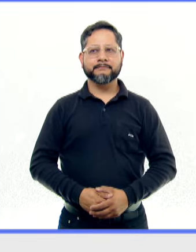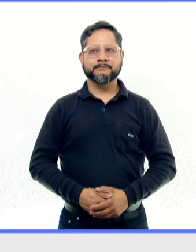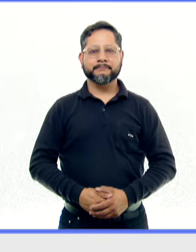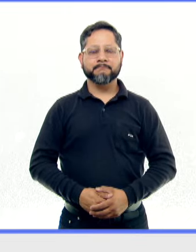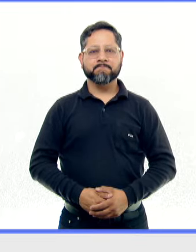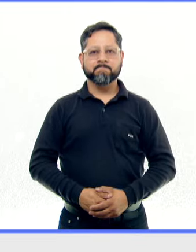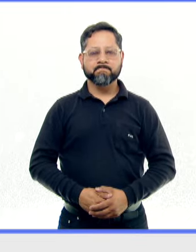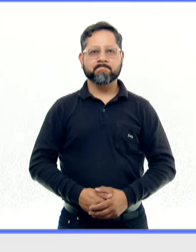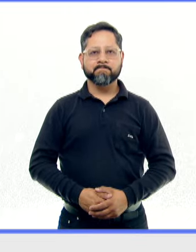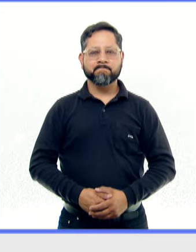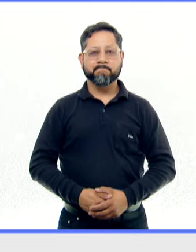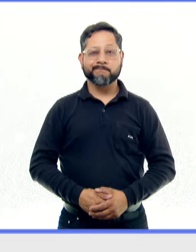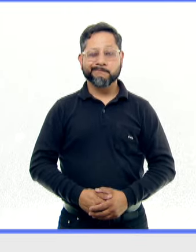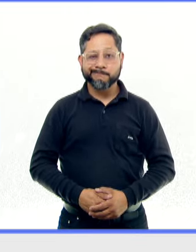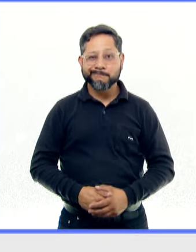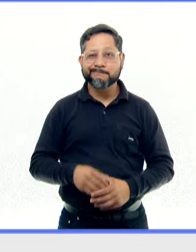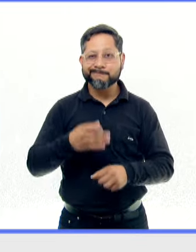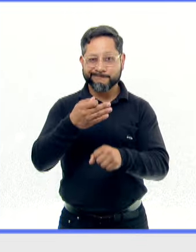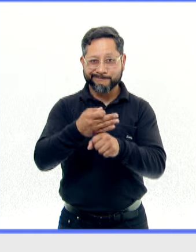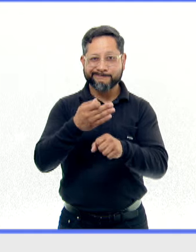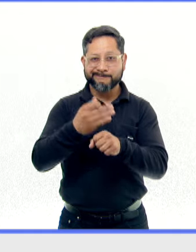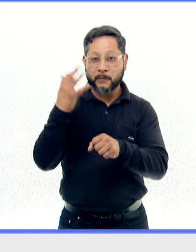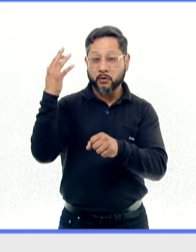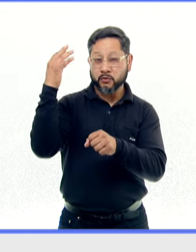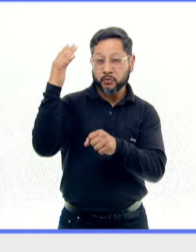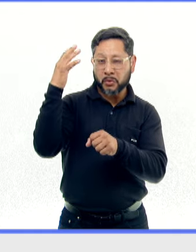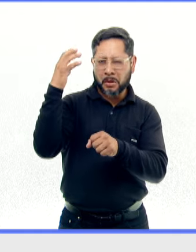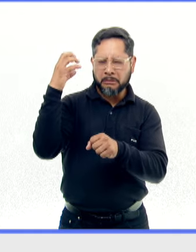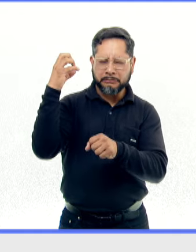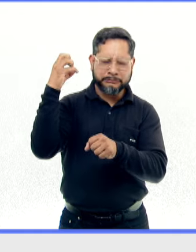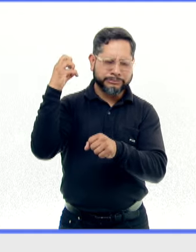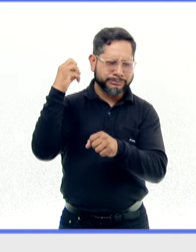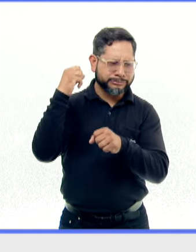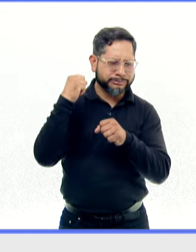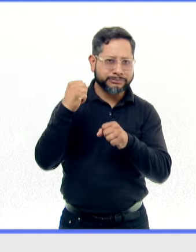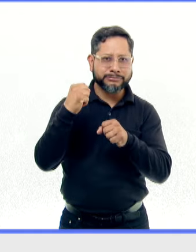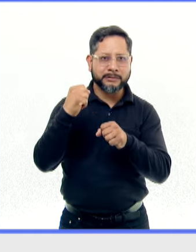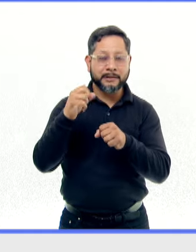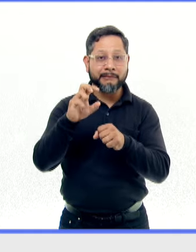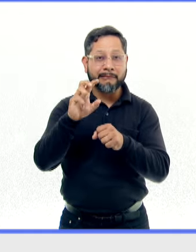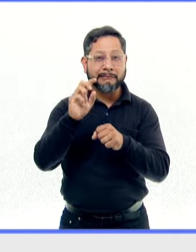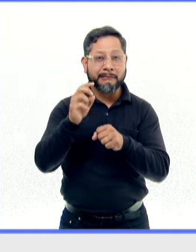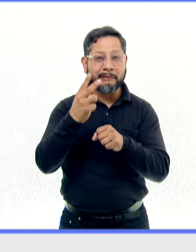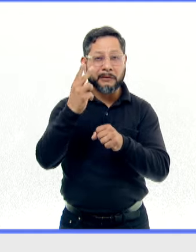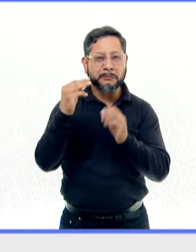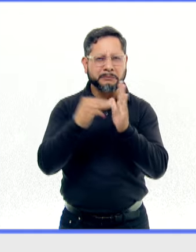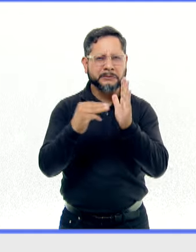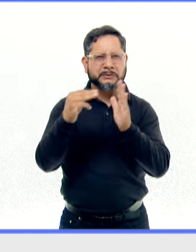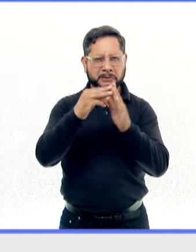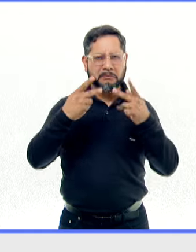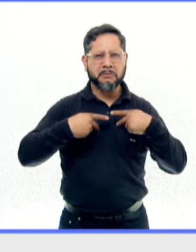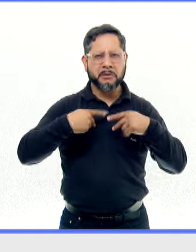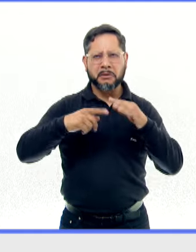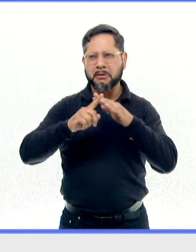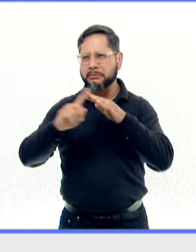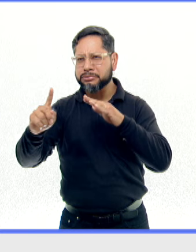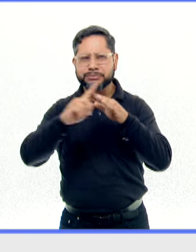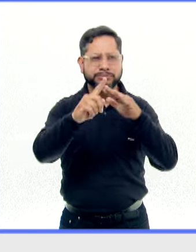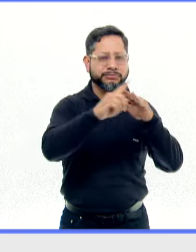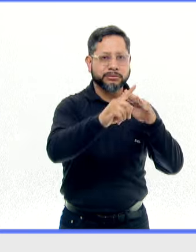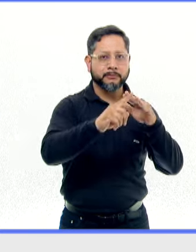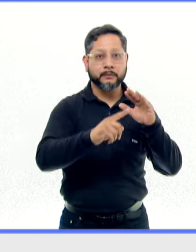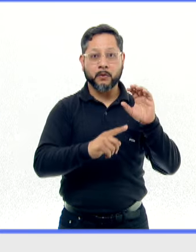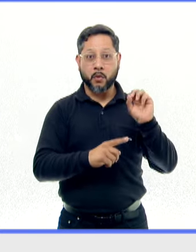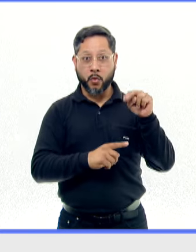Las personas que han sido desplazadas por el cambio climático llegaron a 32 millones en el 2022. La UNU lo considera un